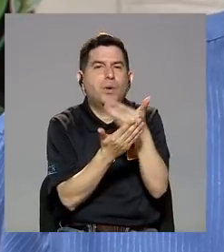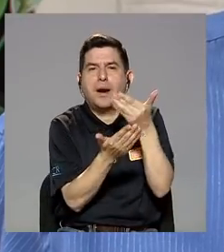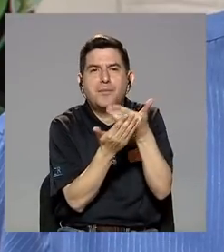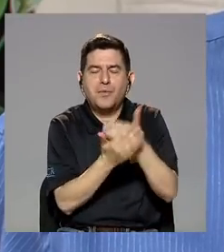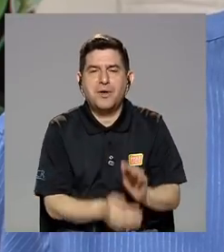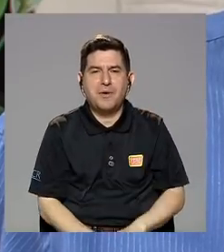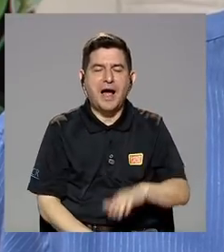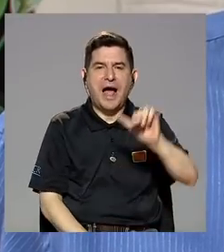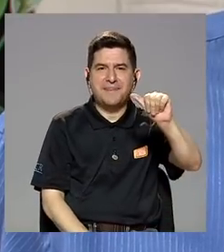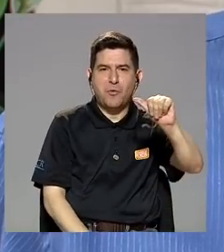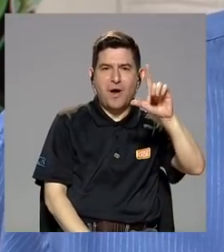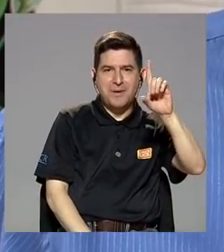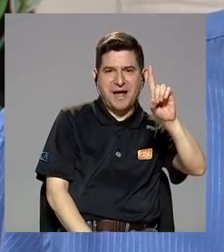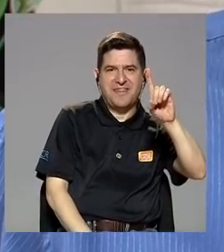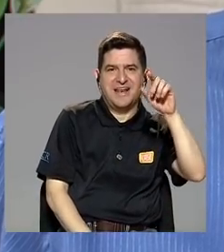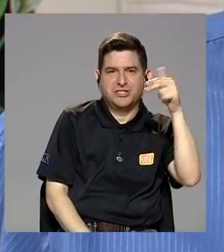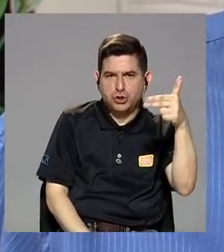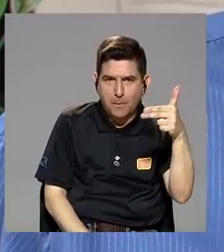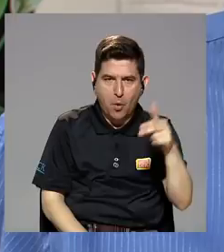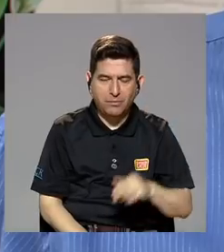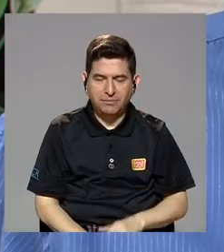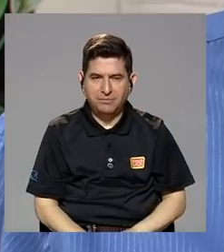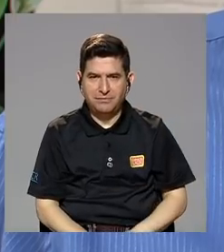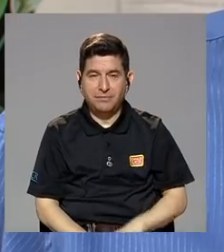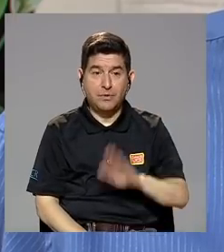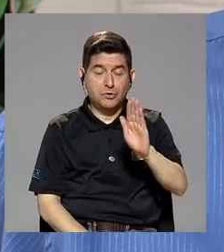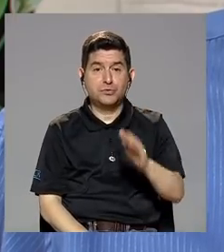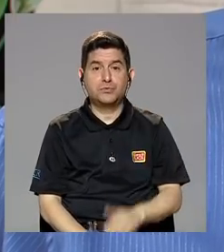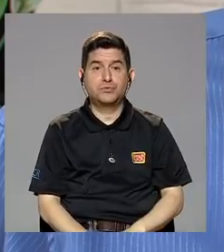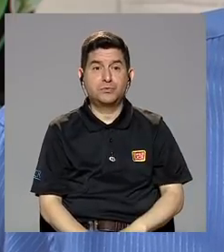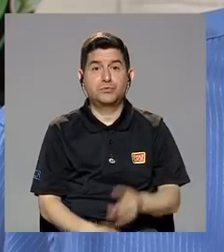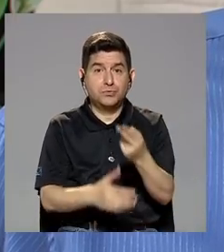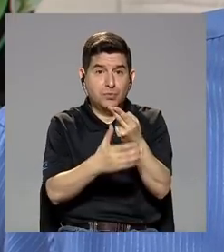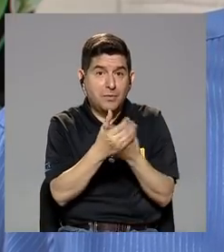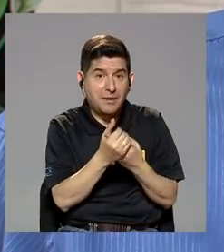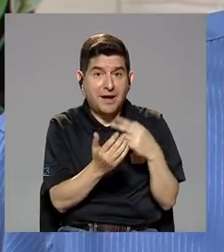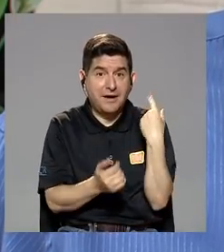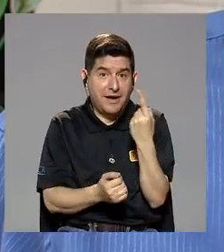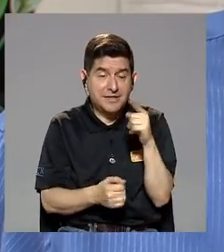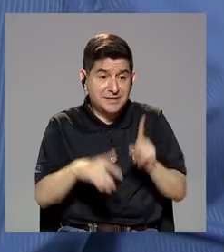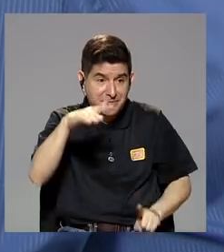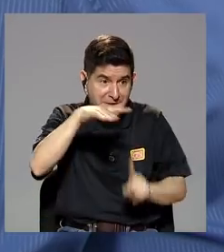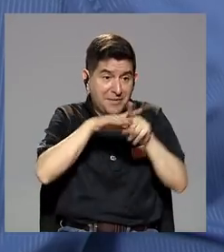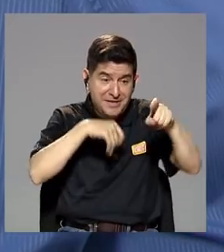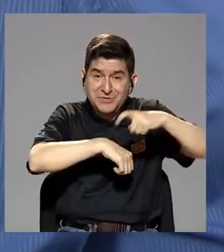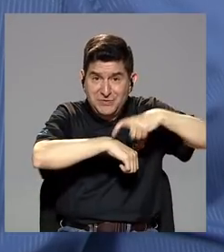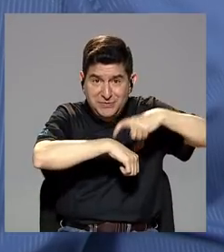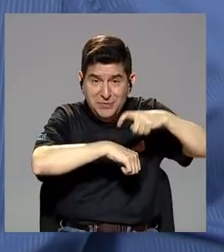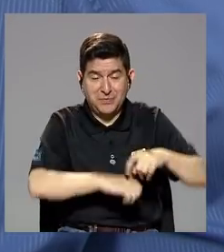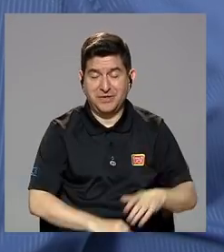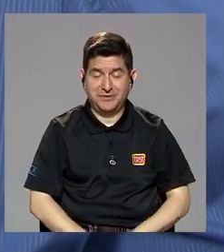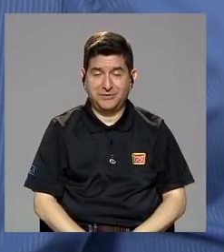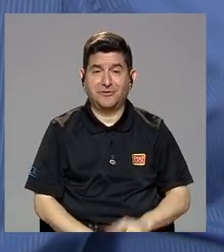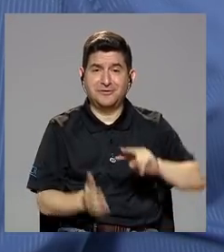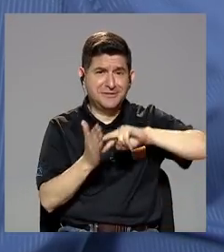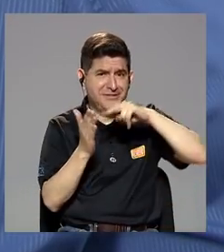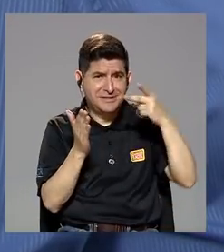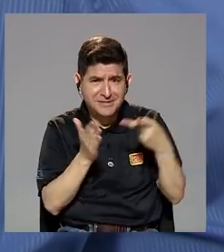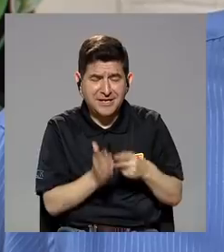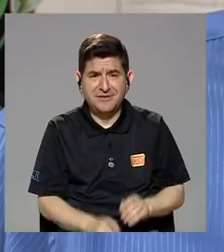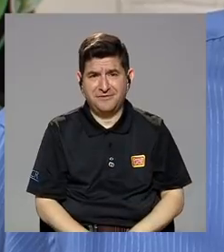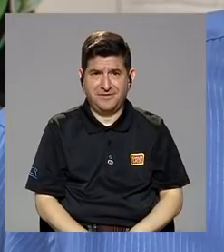con atahualpa del cioppo quien sería su pareja para siempre y que le llevaría a